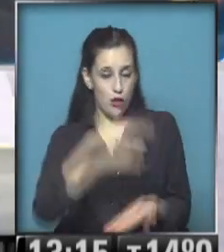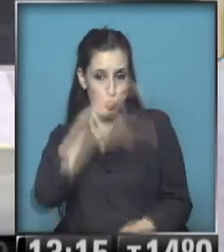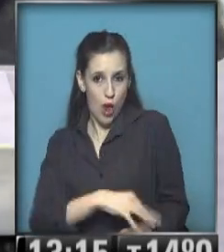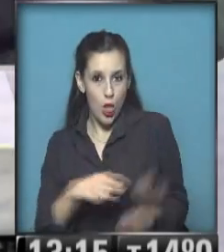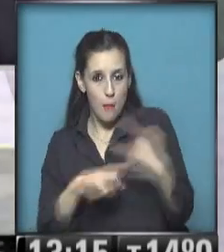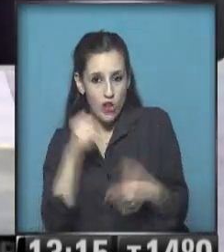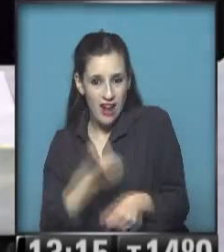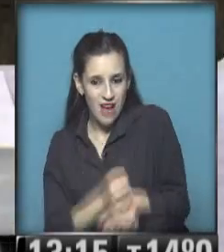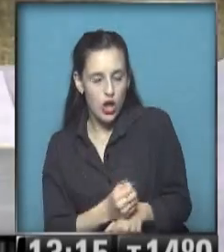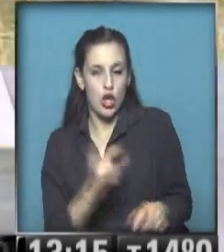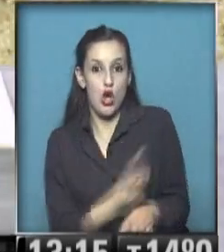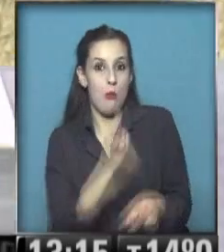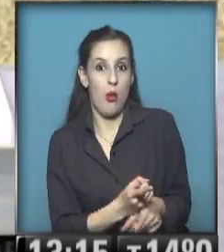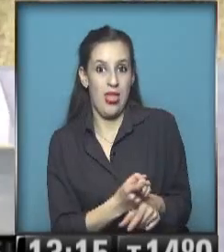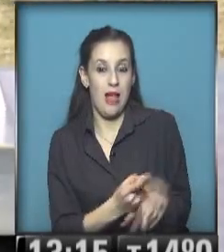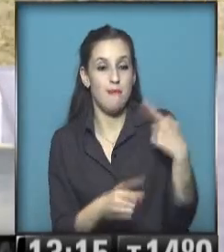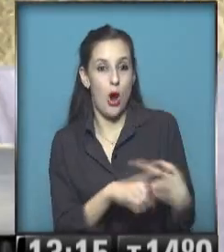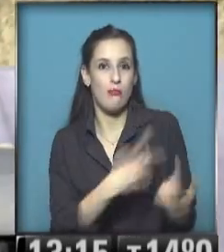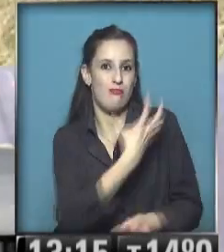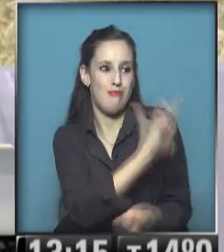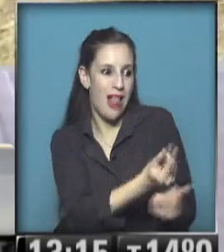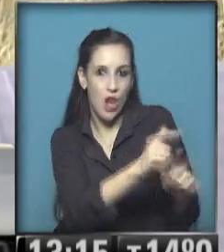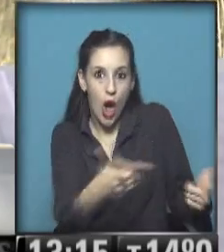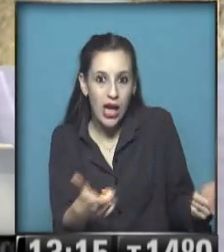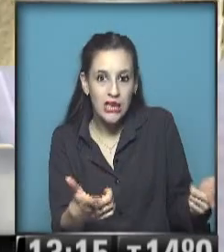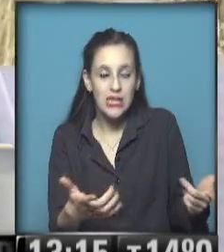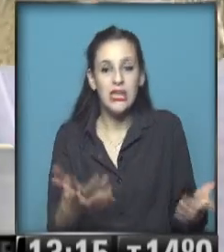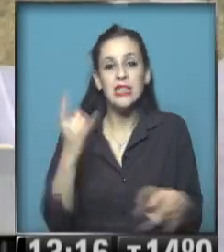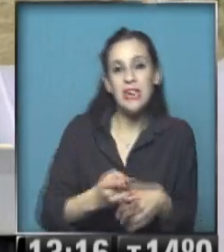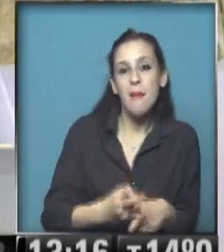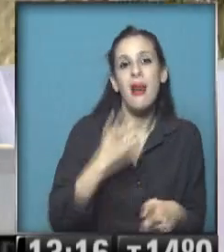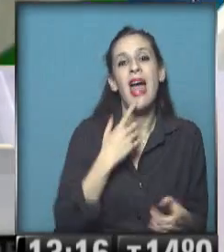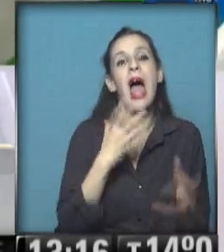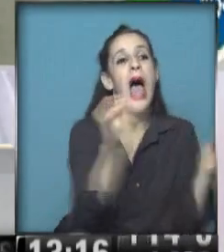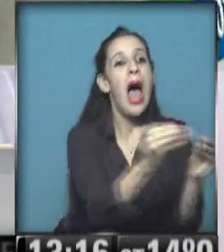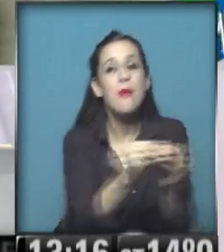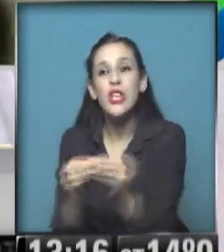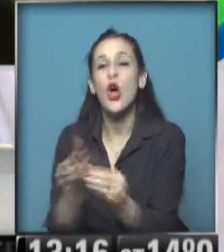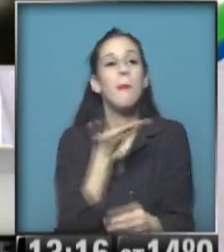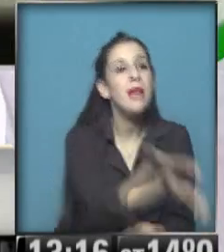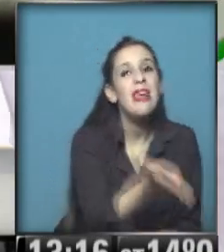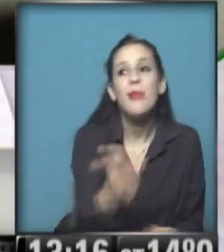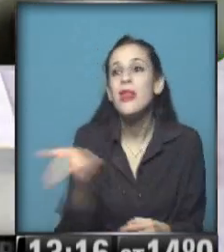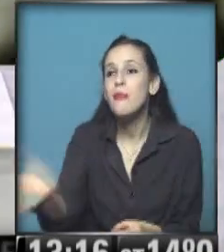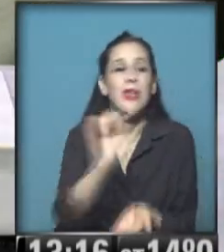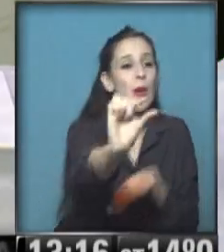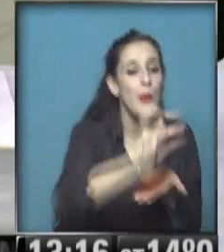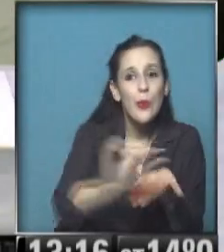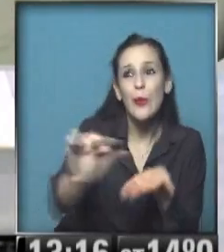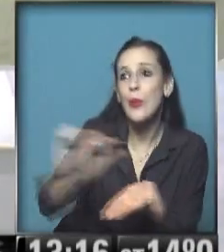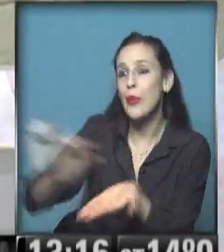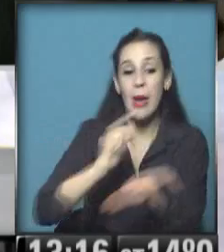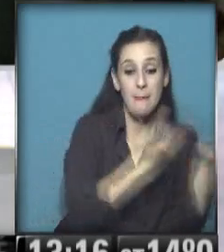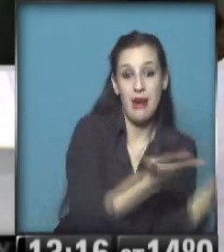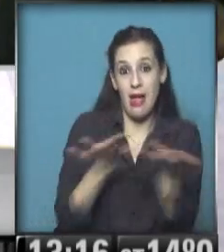que esperaba un aporte económico de alguno de los amigos, que de los tantos que tenía él. El único que me pagó fue Cristian